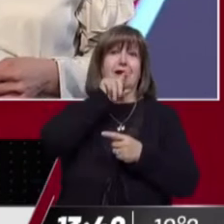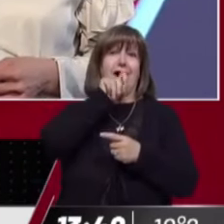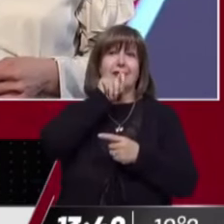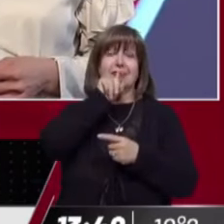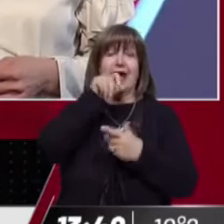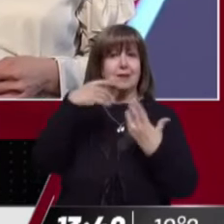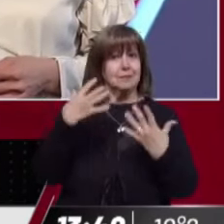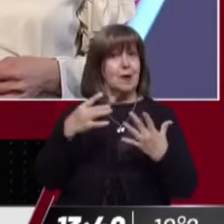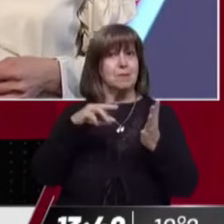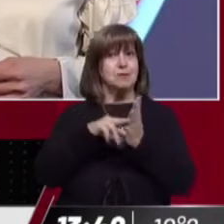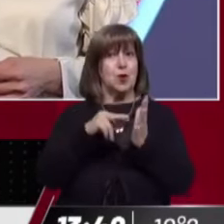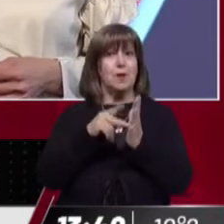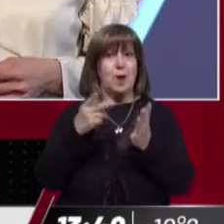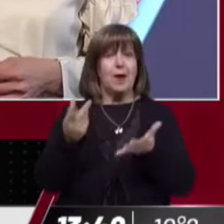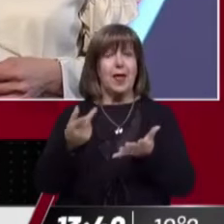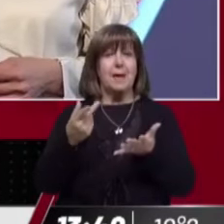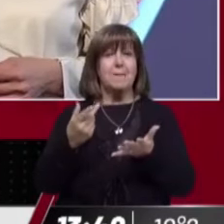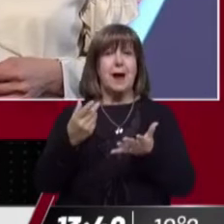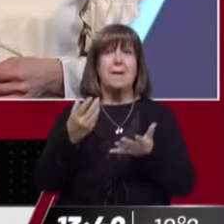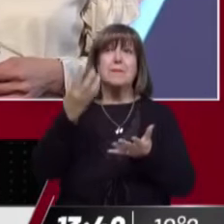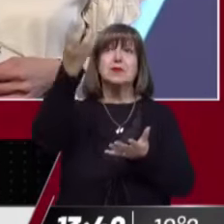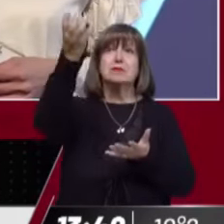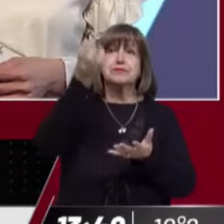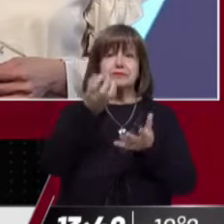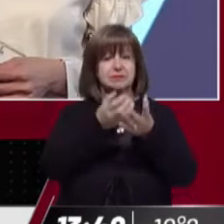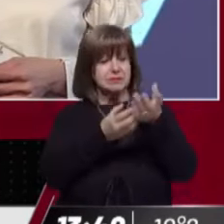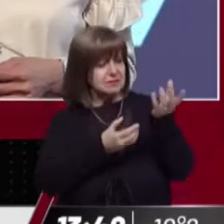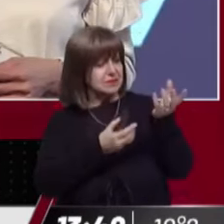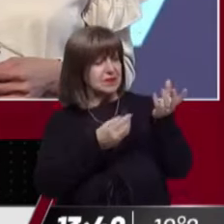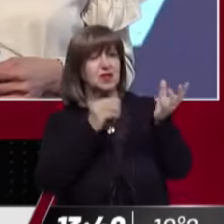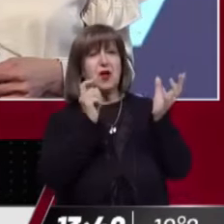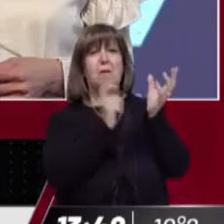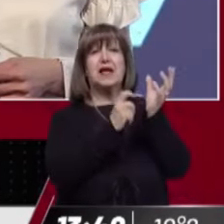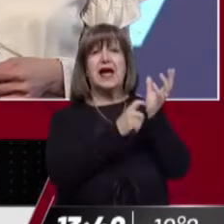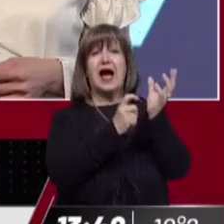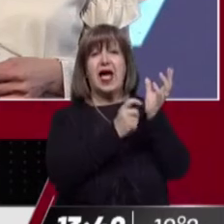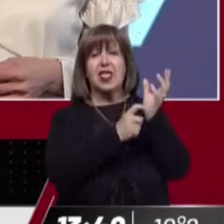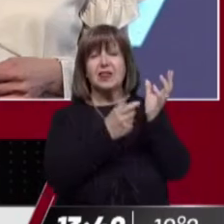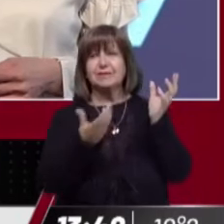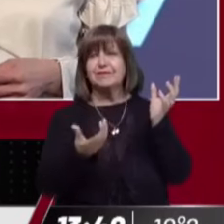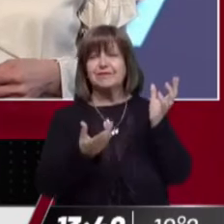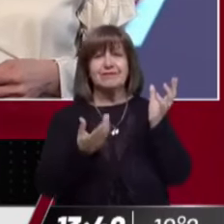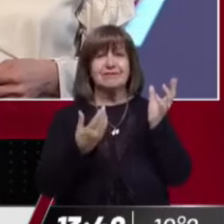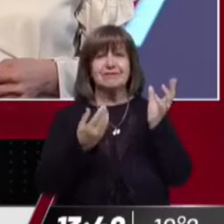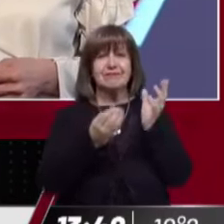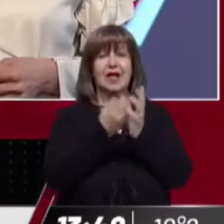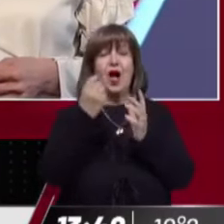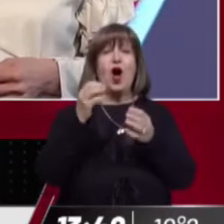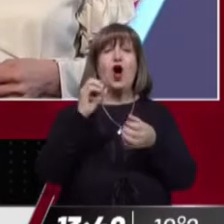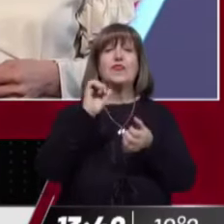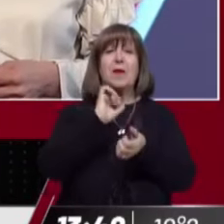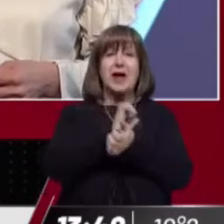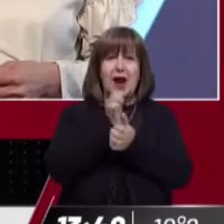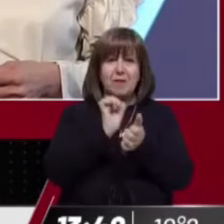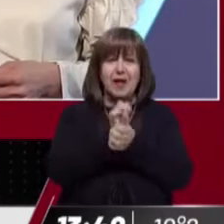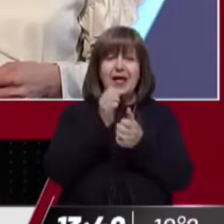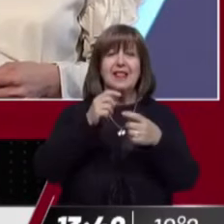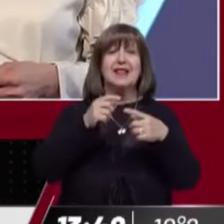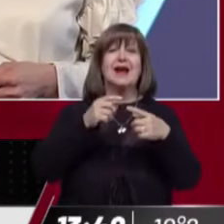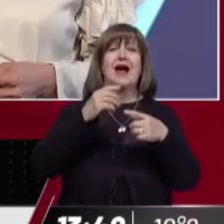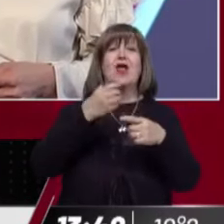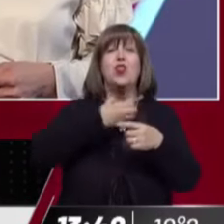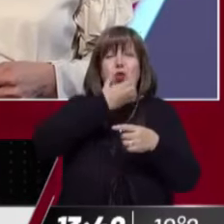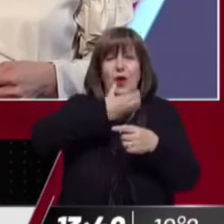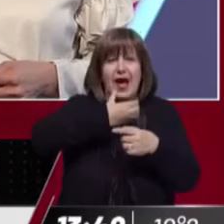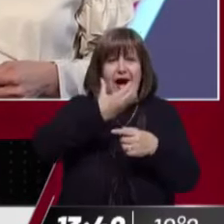un flagelo para los productores y sobre todo, repito, para aquellos frutales que son de carozo, almendras, duraznos, ciruelas, tabacos,